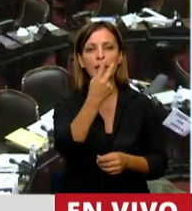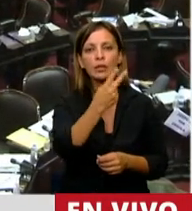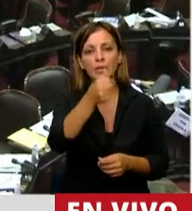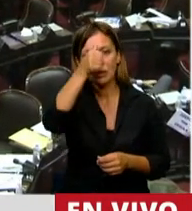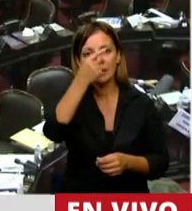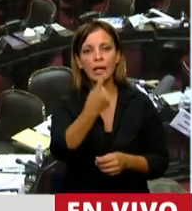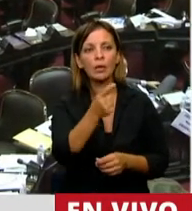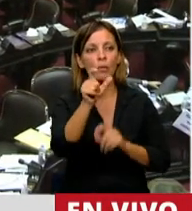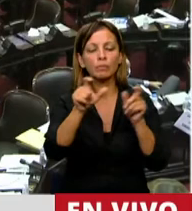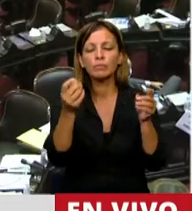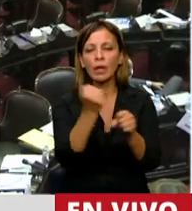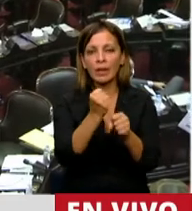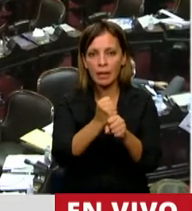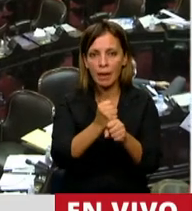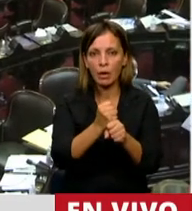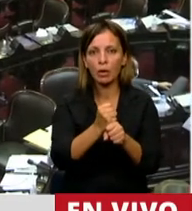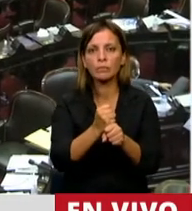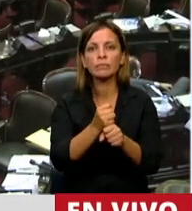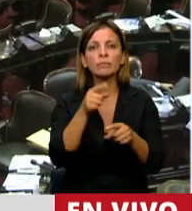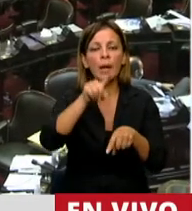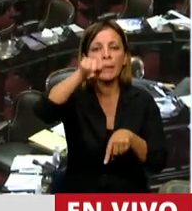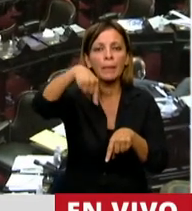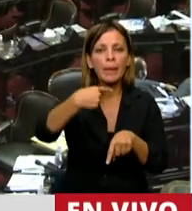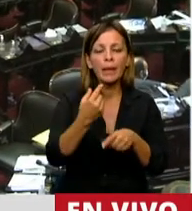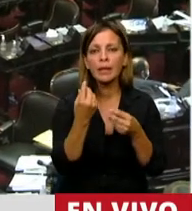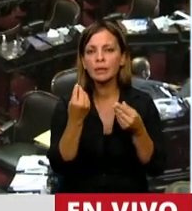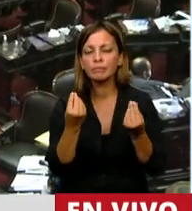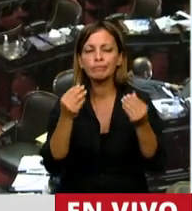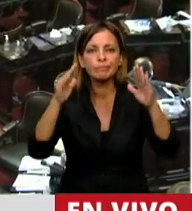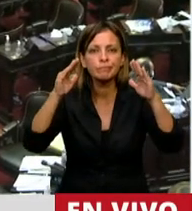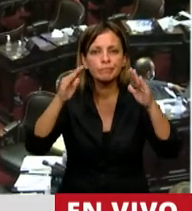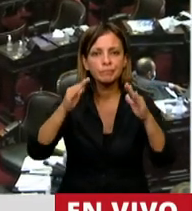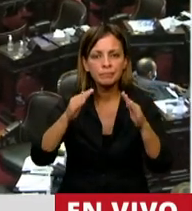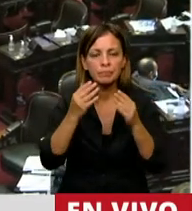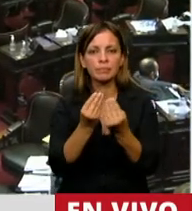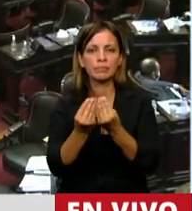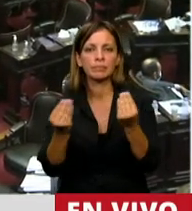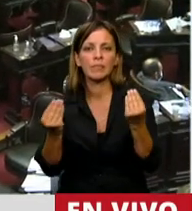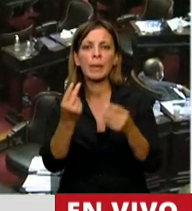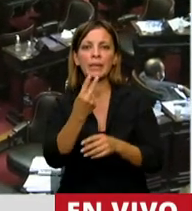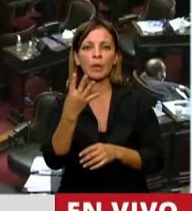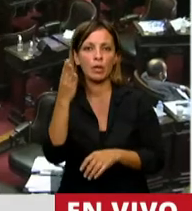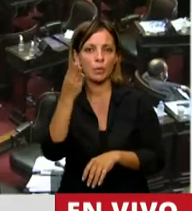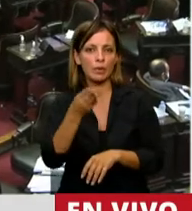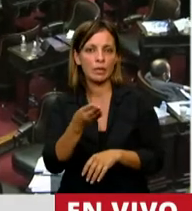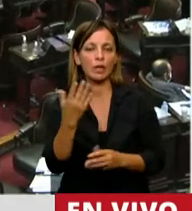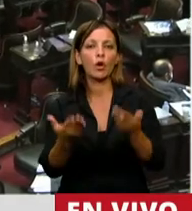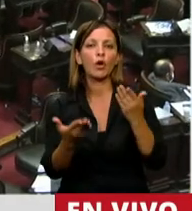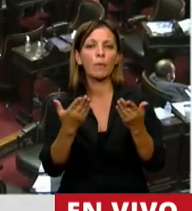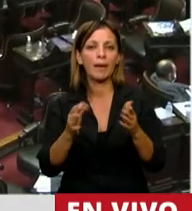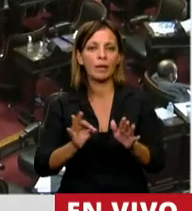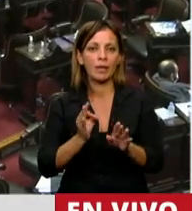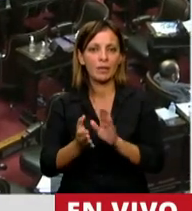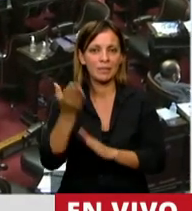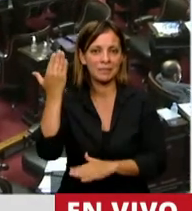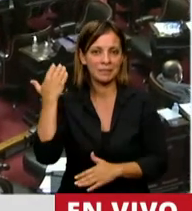321.361 puestos de trabajo, acumulando una merma en el nivel de empleo del 24% respecto al mismo periodo